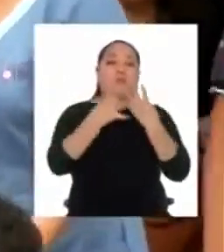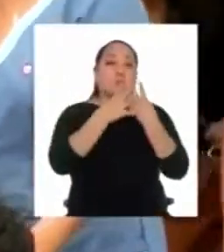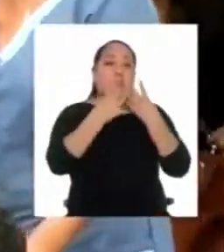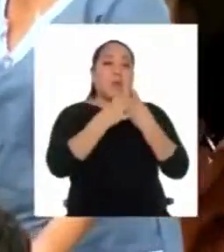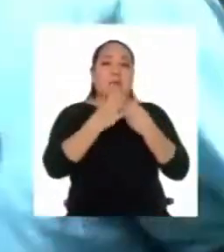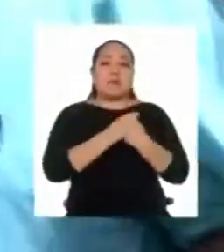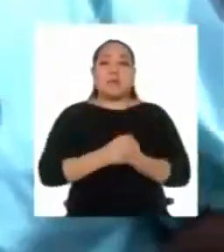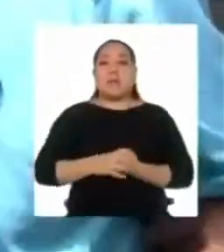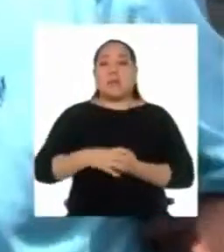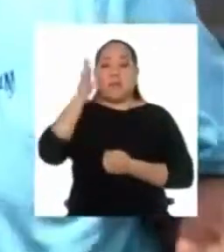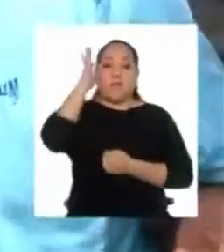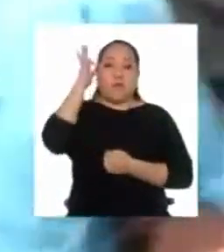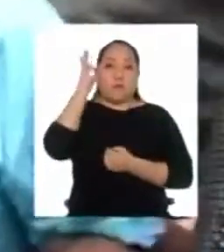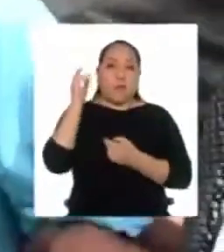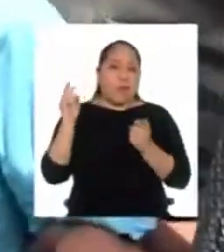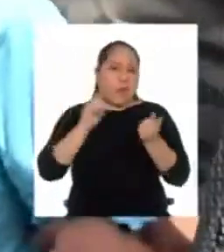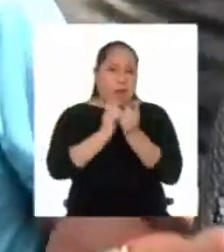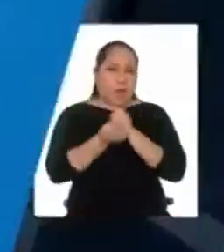¿Se daría un cambio de penal?